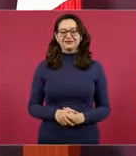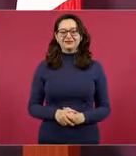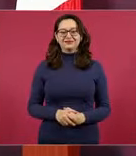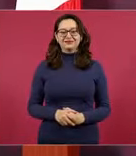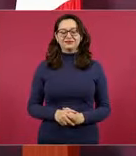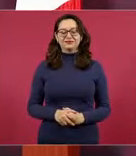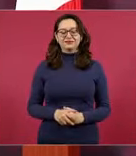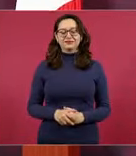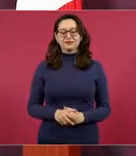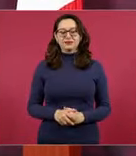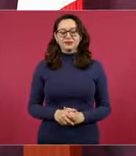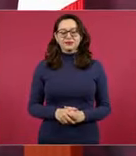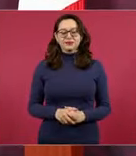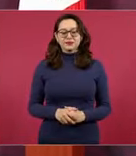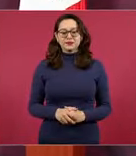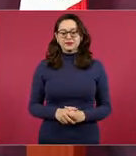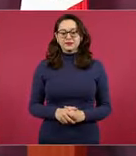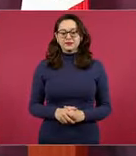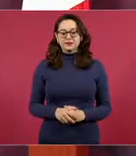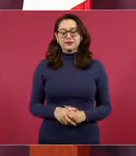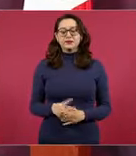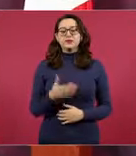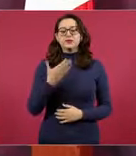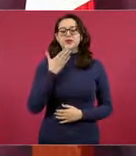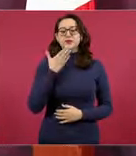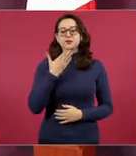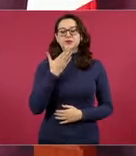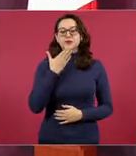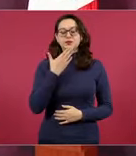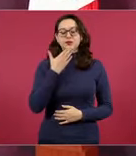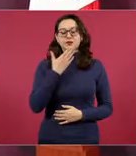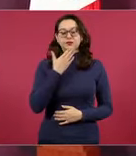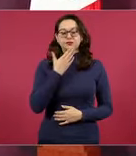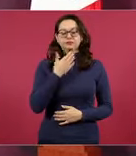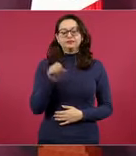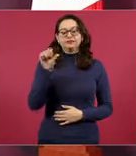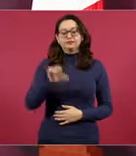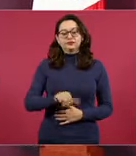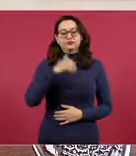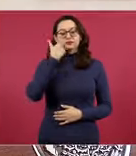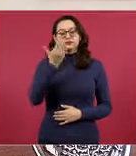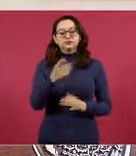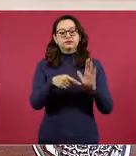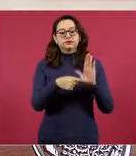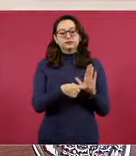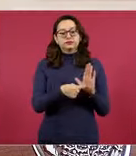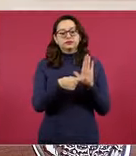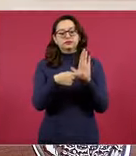Muy bien, vamos a presentar el día de hoy